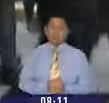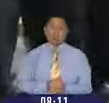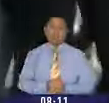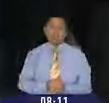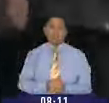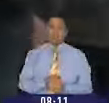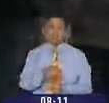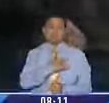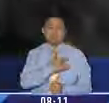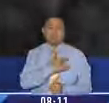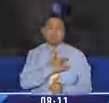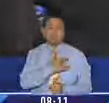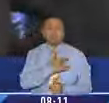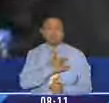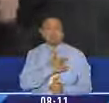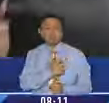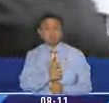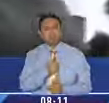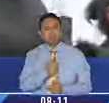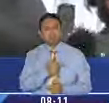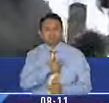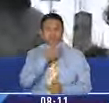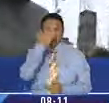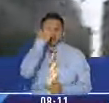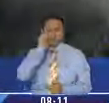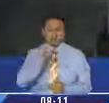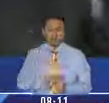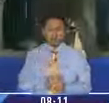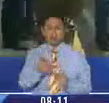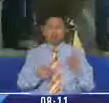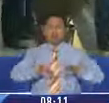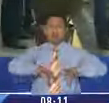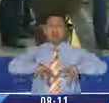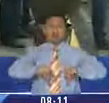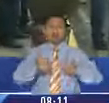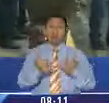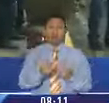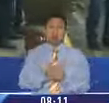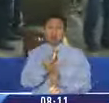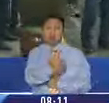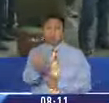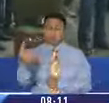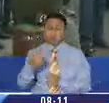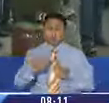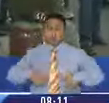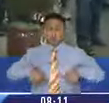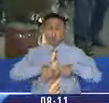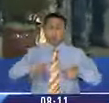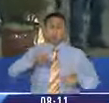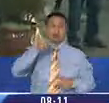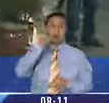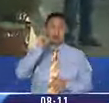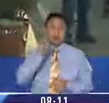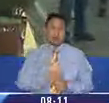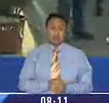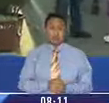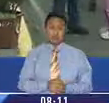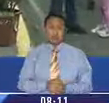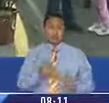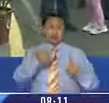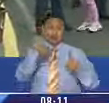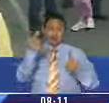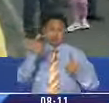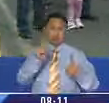de dolor e impotencia, porque están conscientes de que los antisociales se han apoderado de varias zonas de Rumiñahui. No solo son